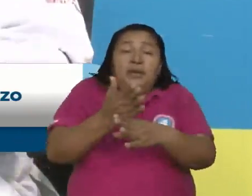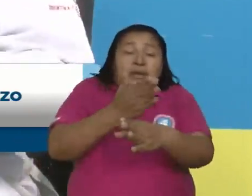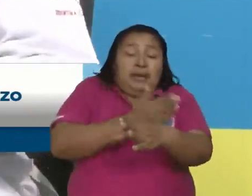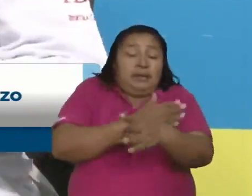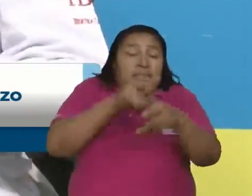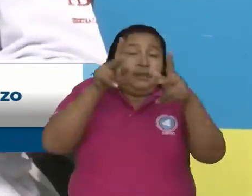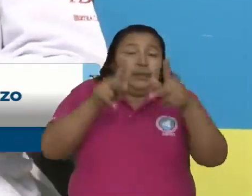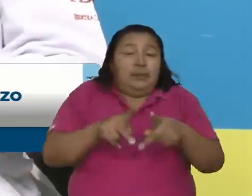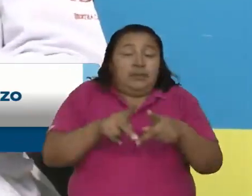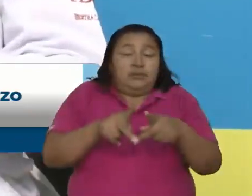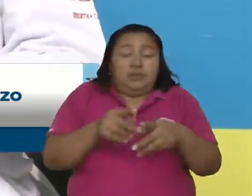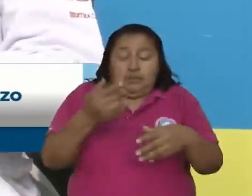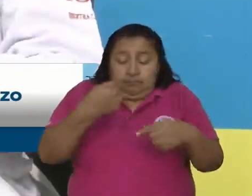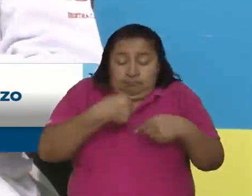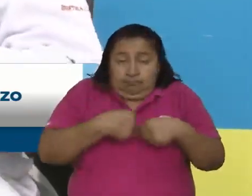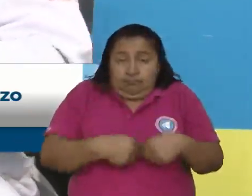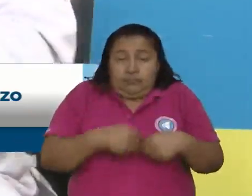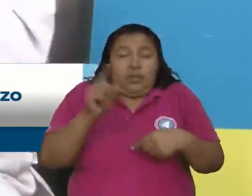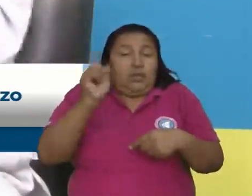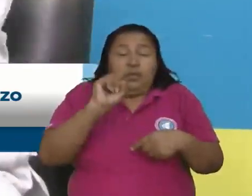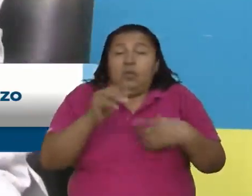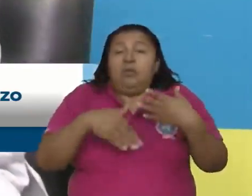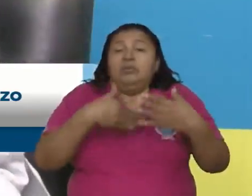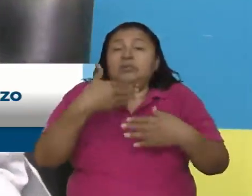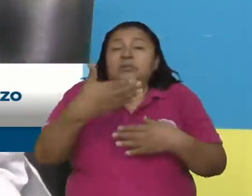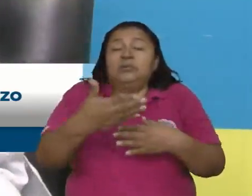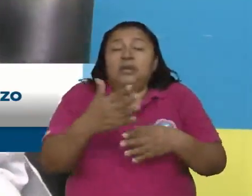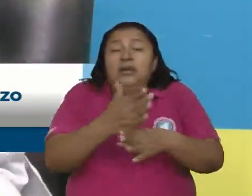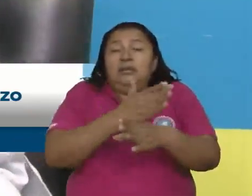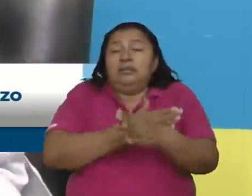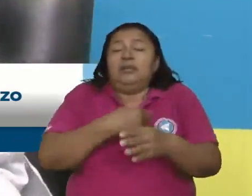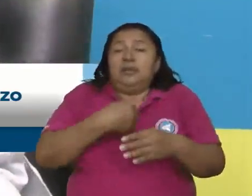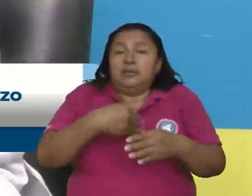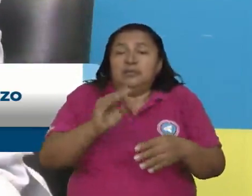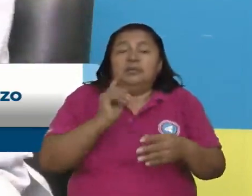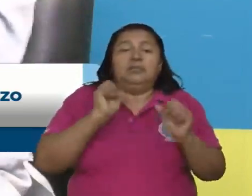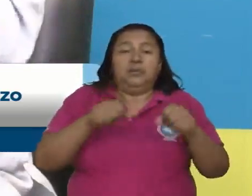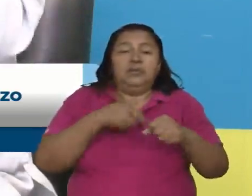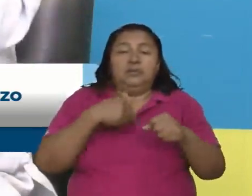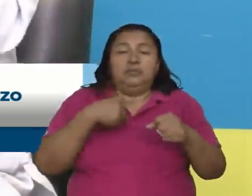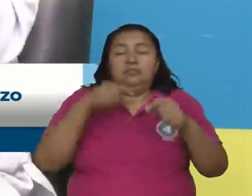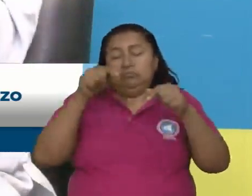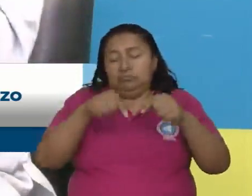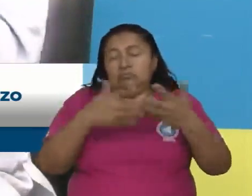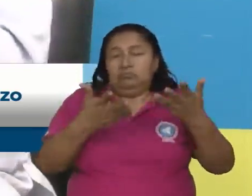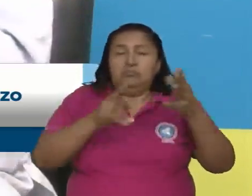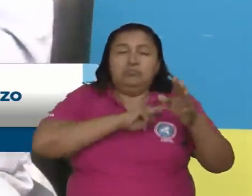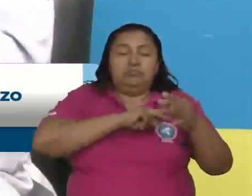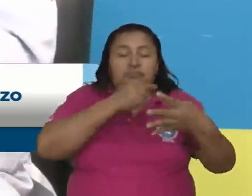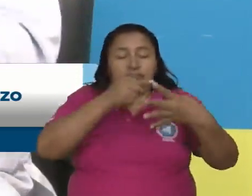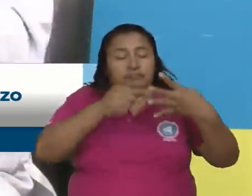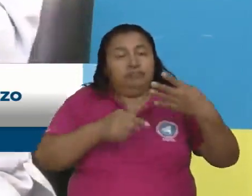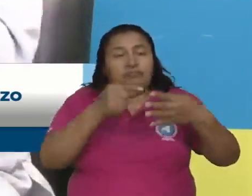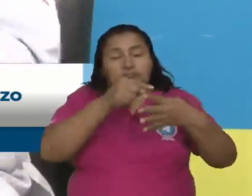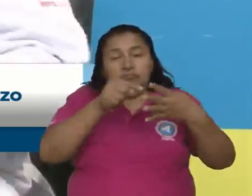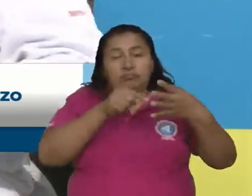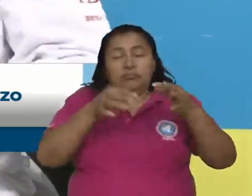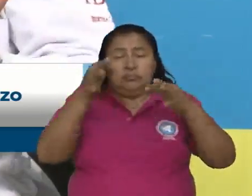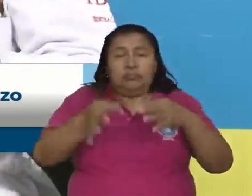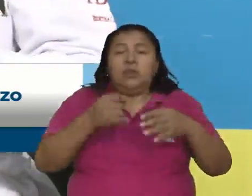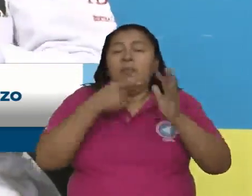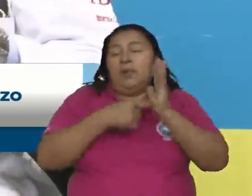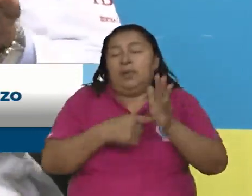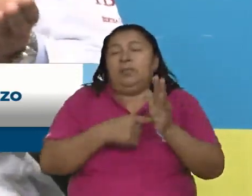paciente la vaya a incidir y luego hay una pausa antes de que salga del quirófano, donde se ven varios ítems de seguridad. Por ejemplo, si le